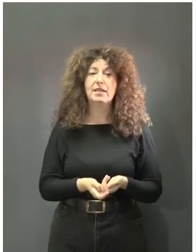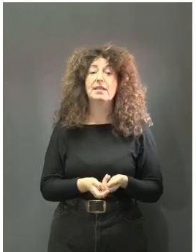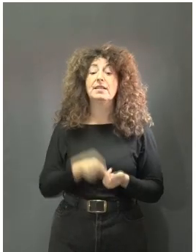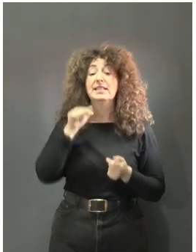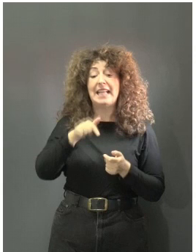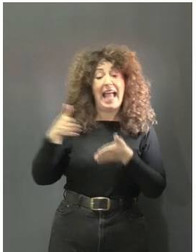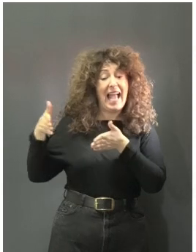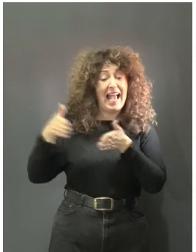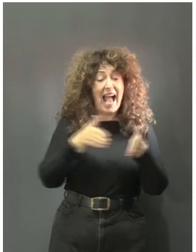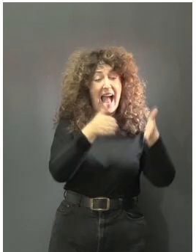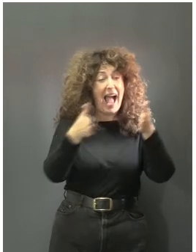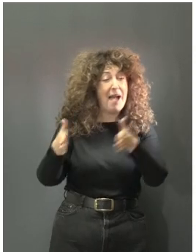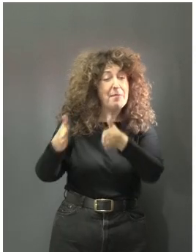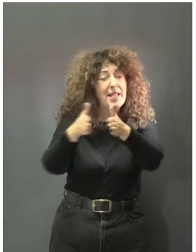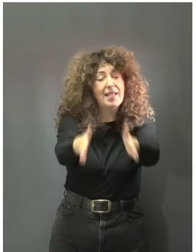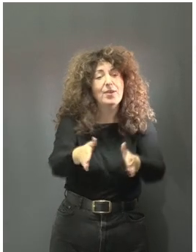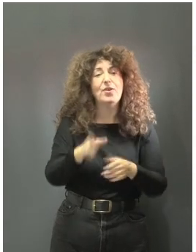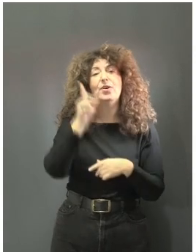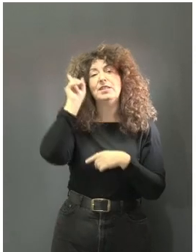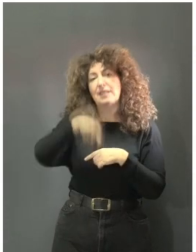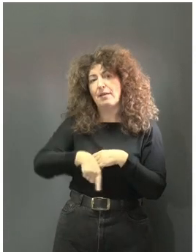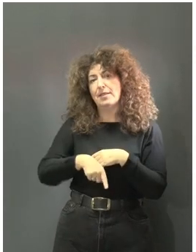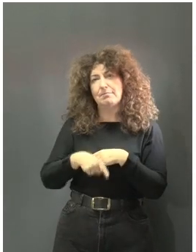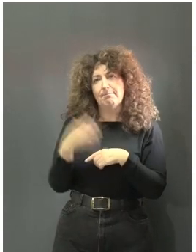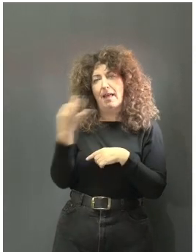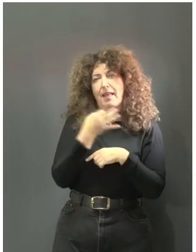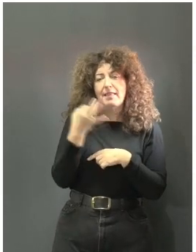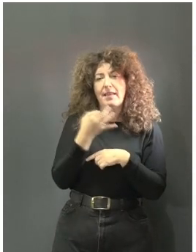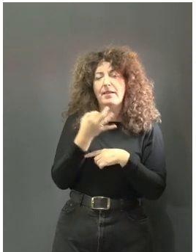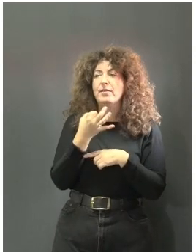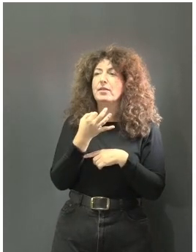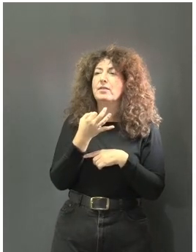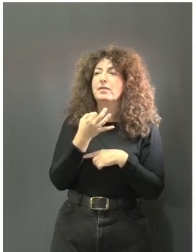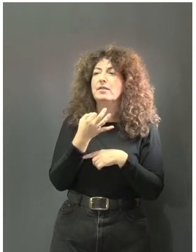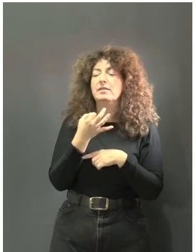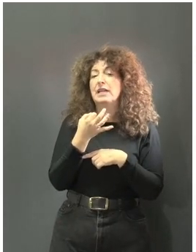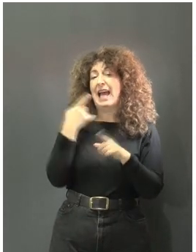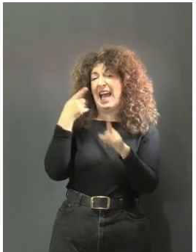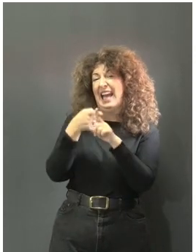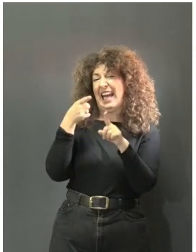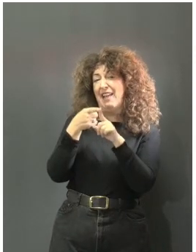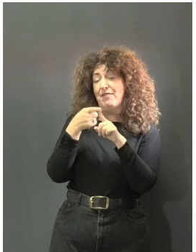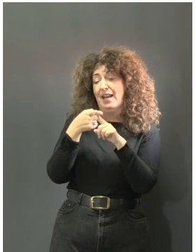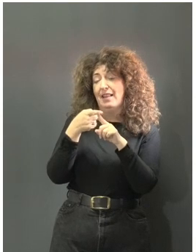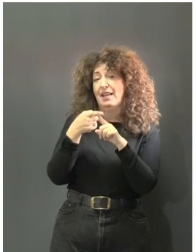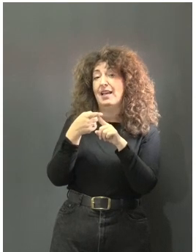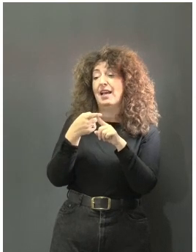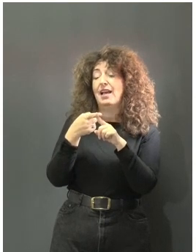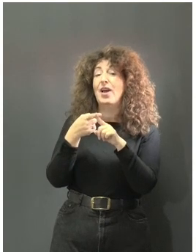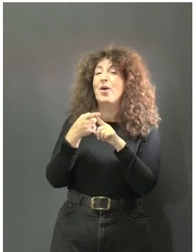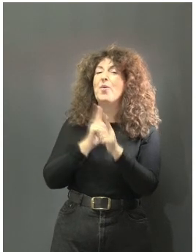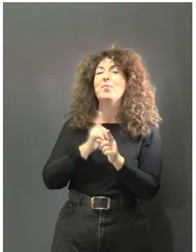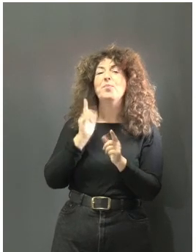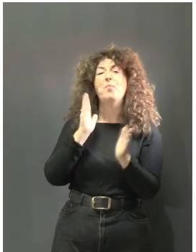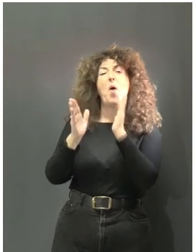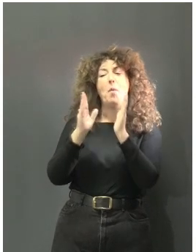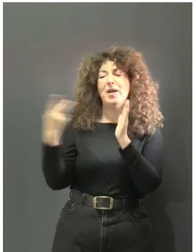de ese camino, necesariamente también yo me tengo que hacer referencia a ese momento, ¿no?, el momento en el que nosotras nos